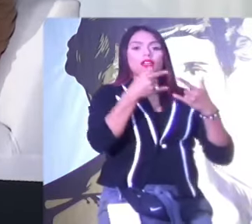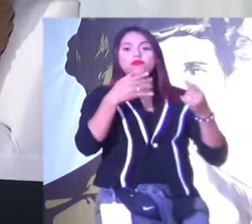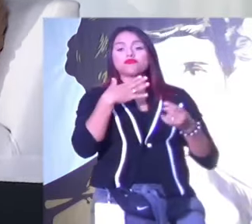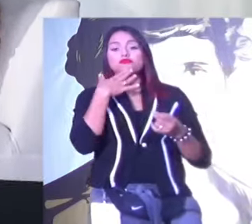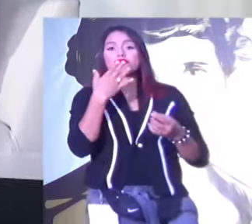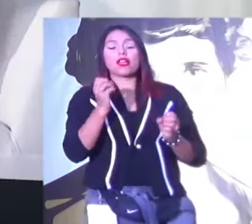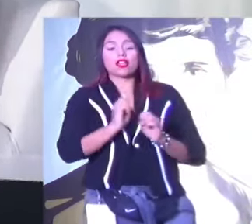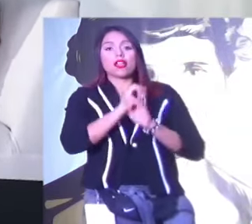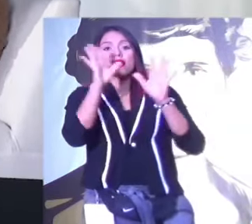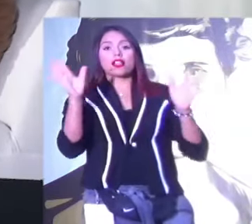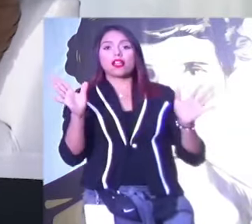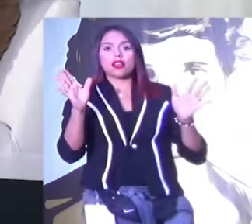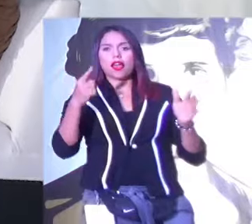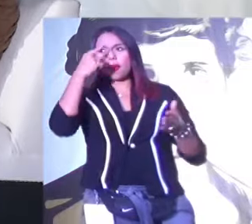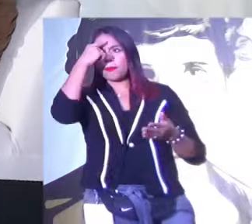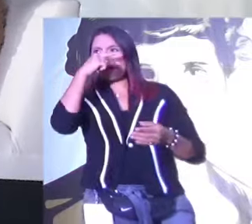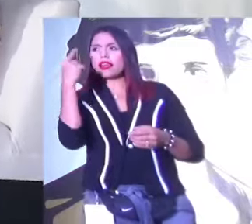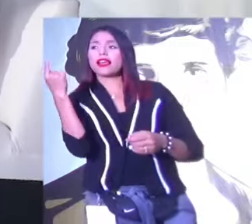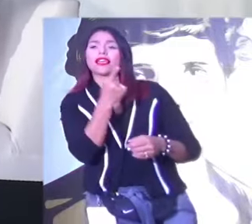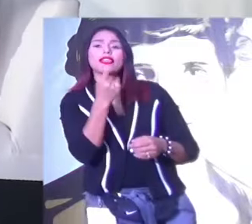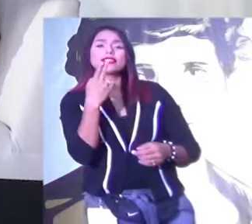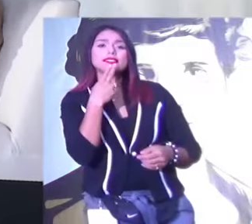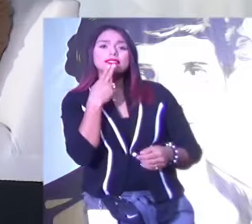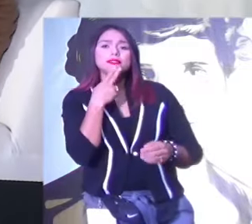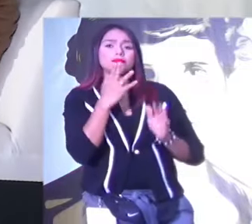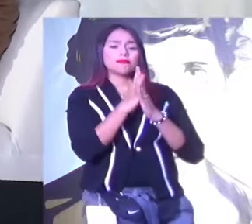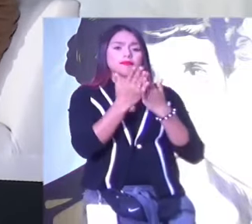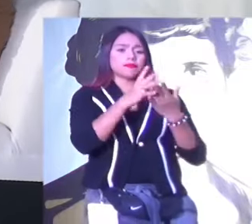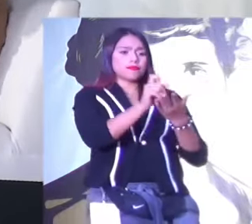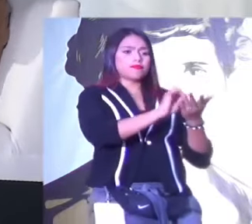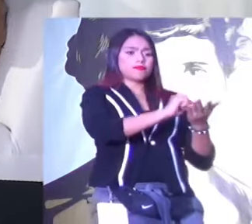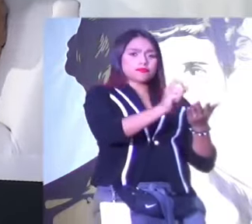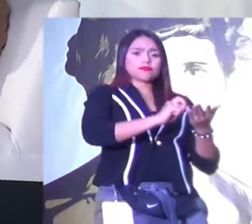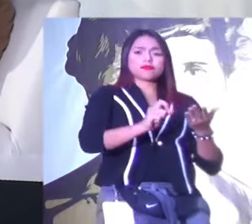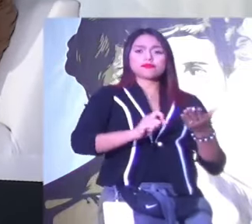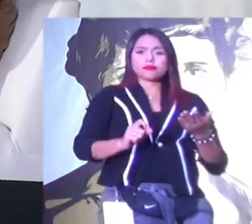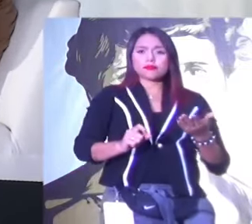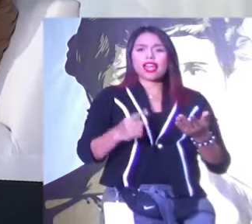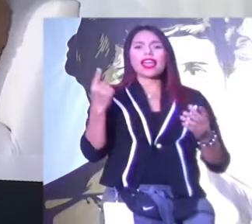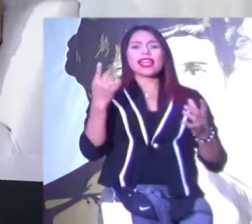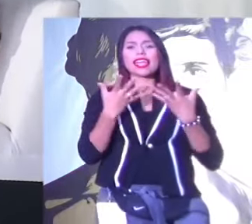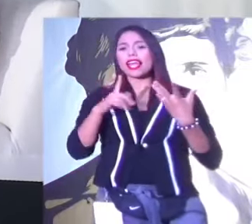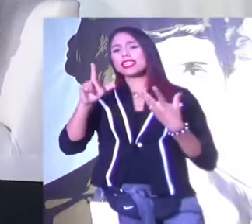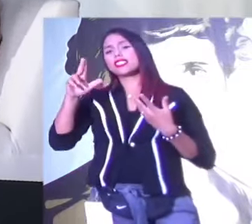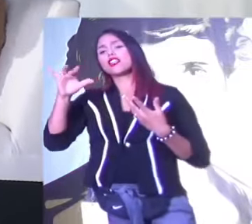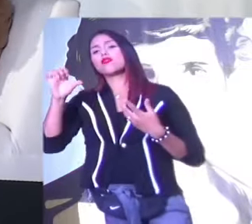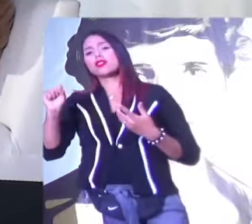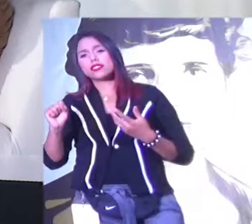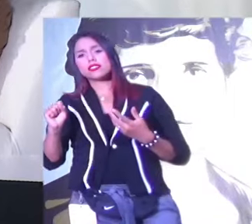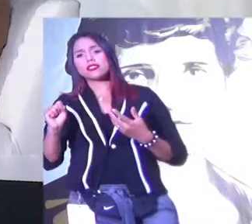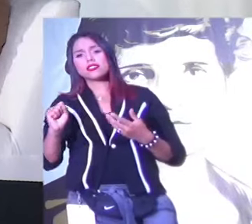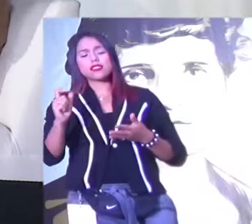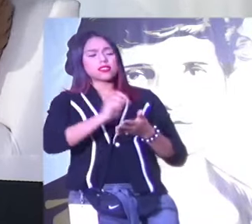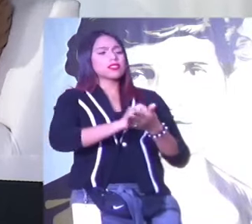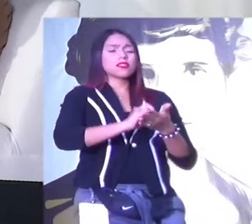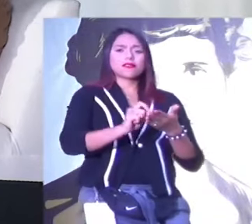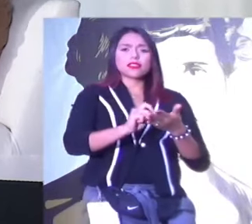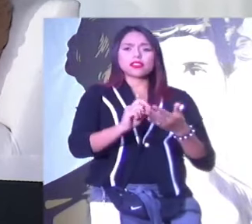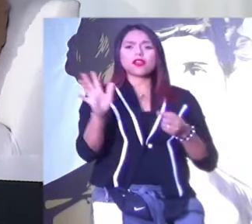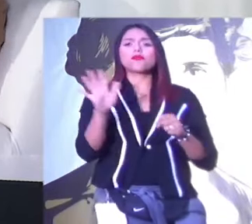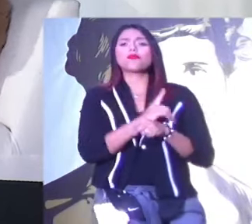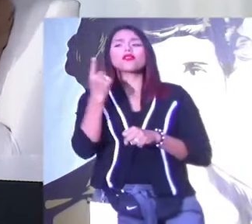clara de para qué sirve la literatura, qué está haciendo Luis Humberto Crosswhite, el narrador, con la literatura, y ¿cuál es la intención